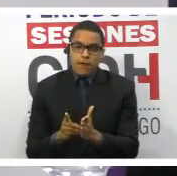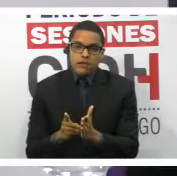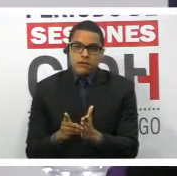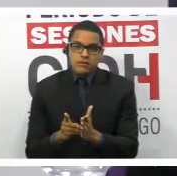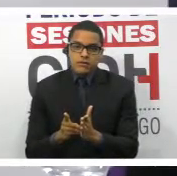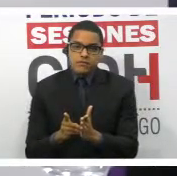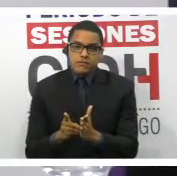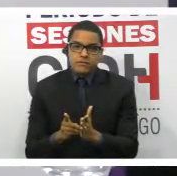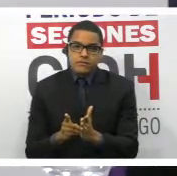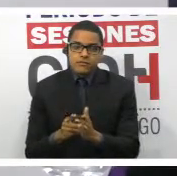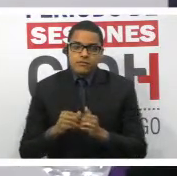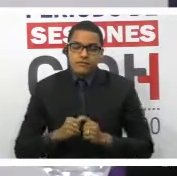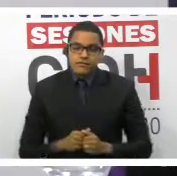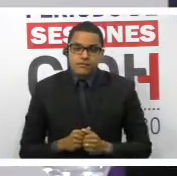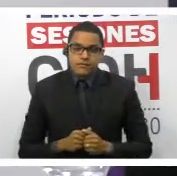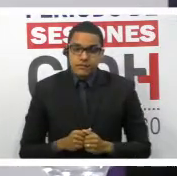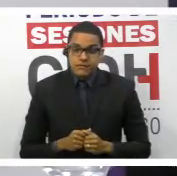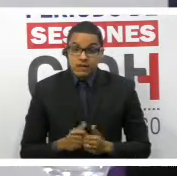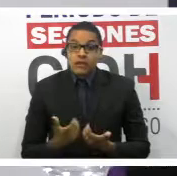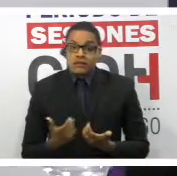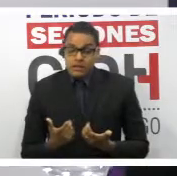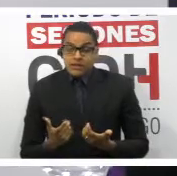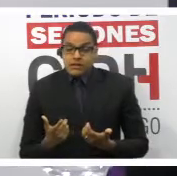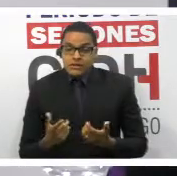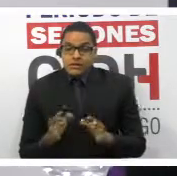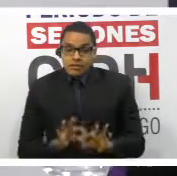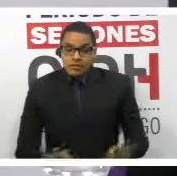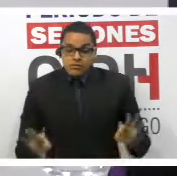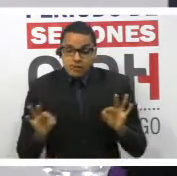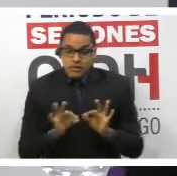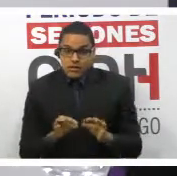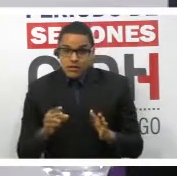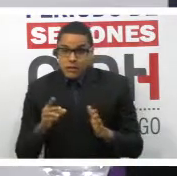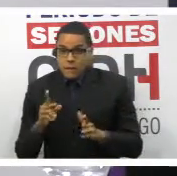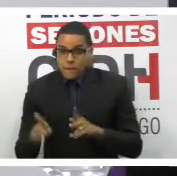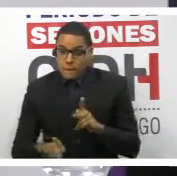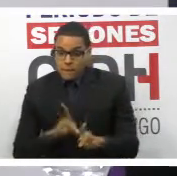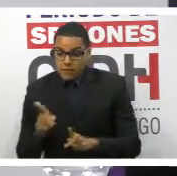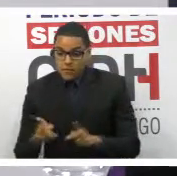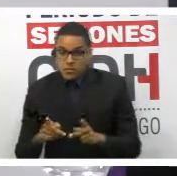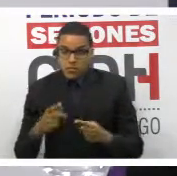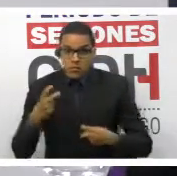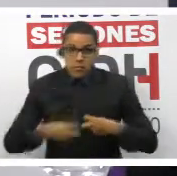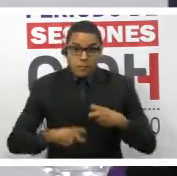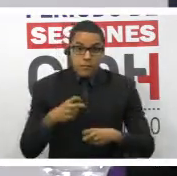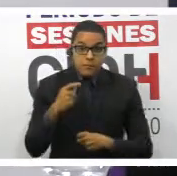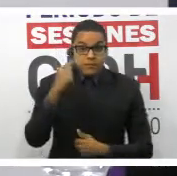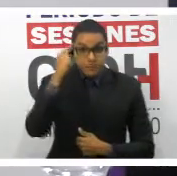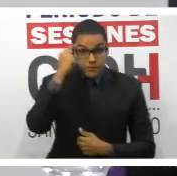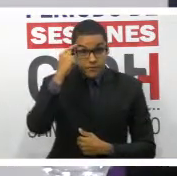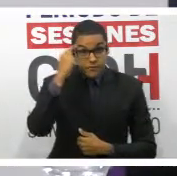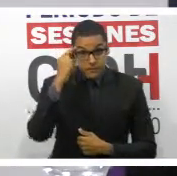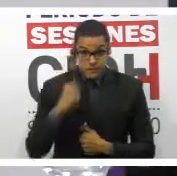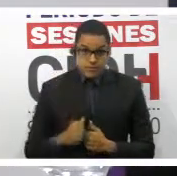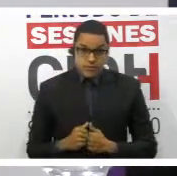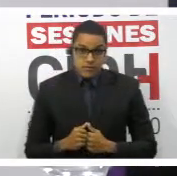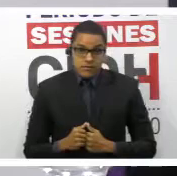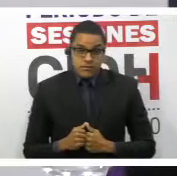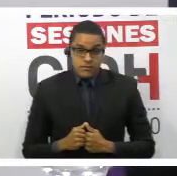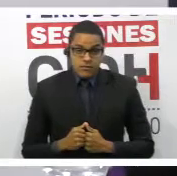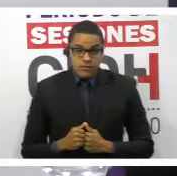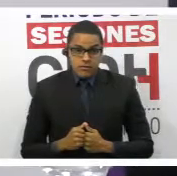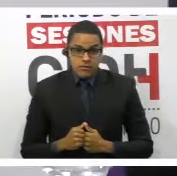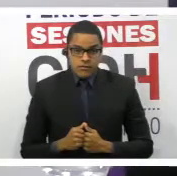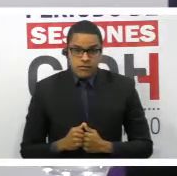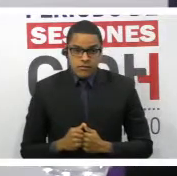todo personas con discapacidad mental es un tema de atención muy especial entonces también lo quiero aquí resaltar